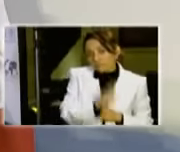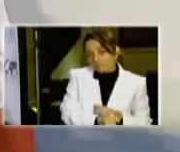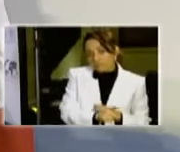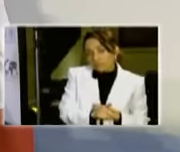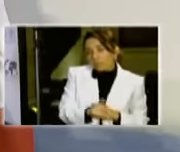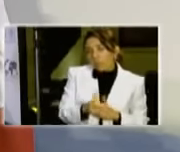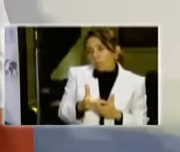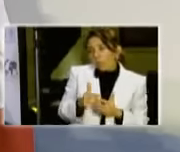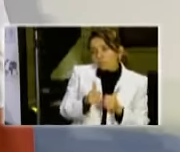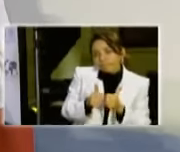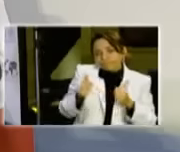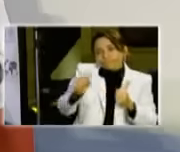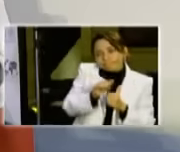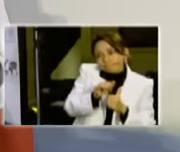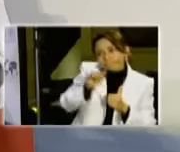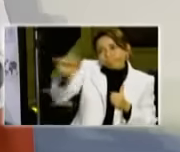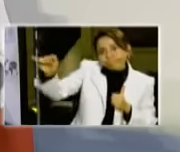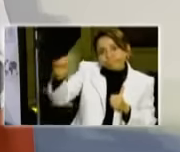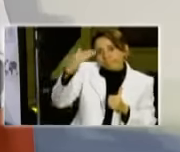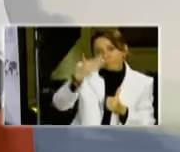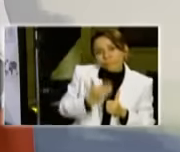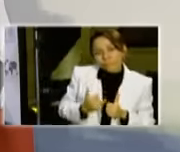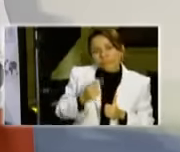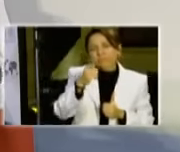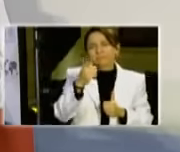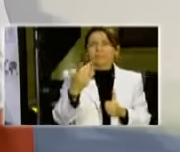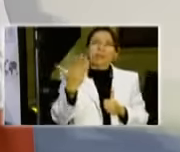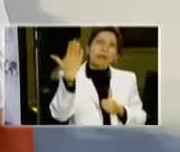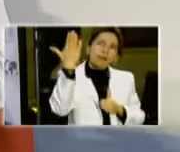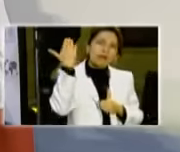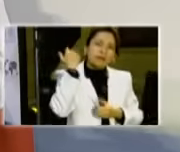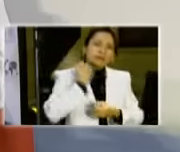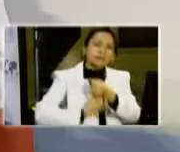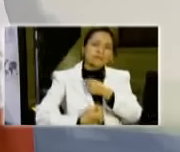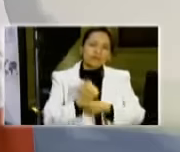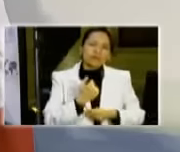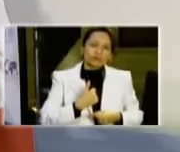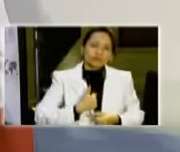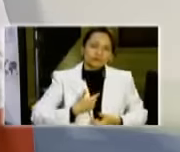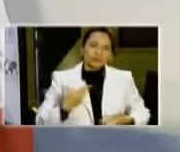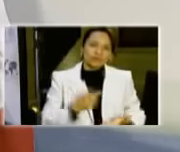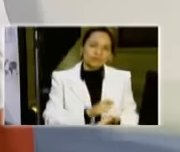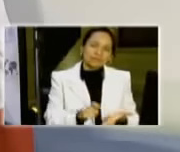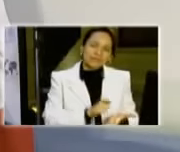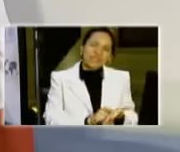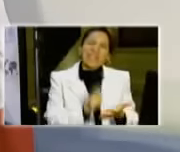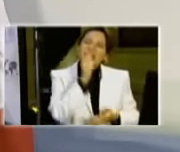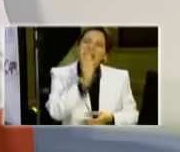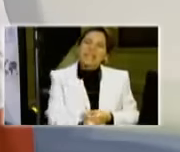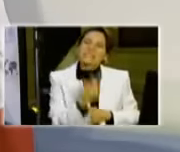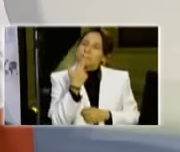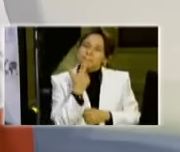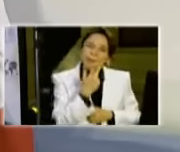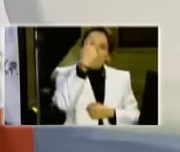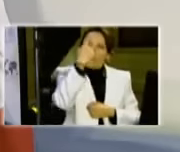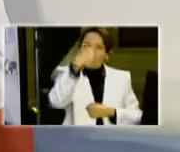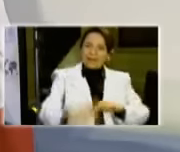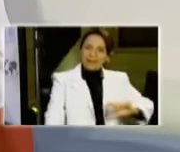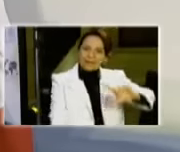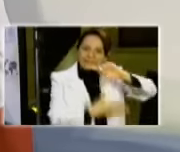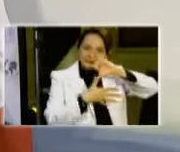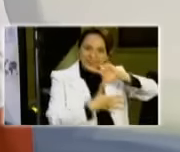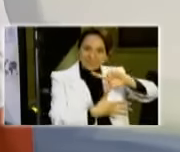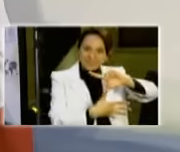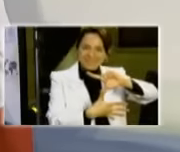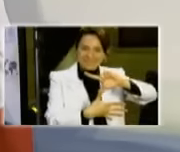crisis. Hace algunos años se escribió en un trabajo que lo mejor para América Latina era que los hotspots,